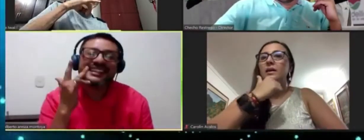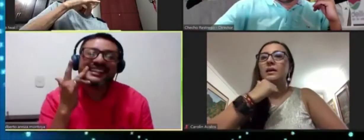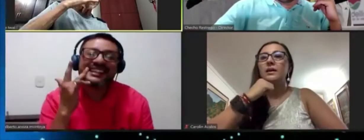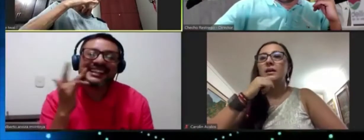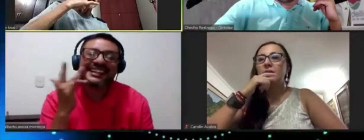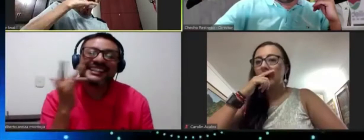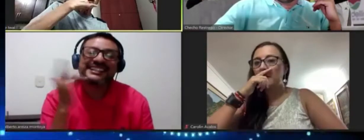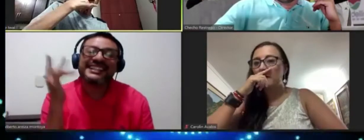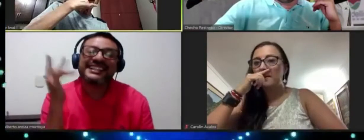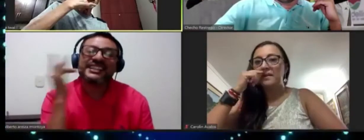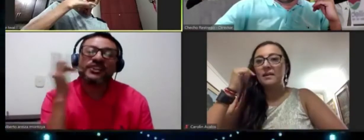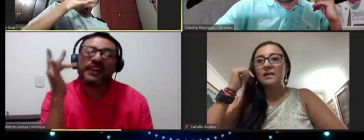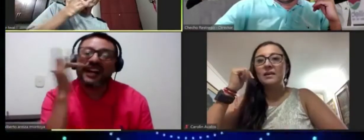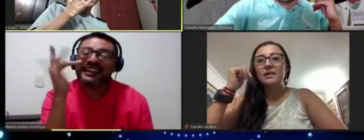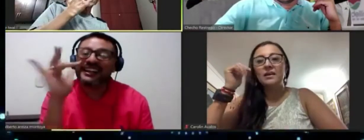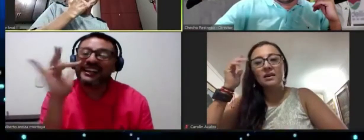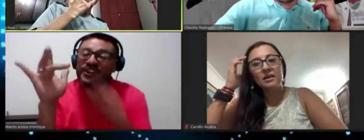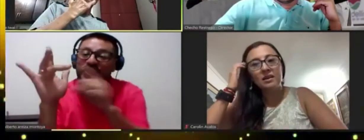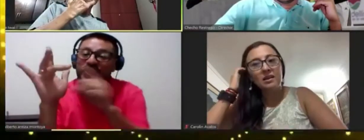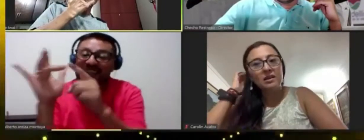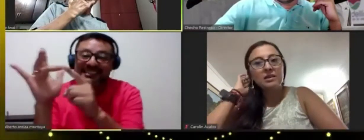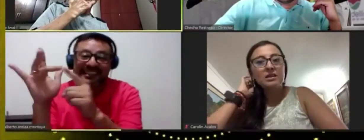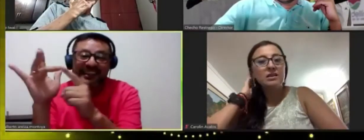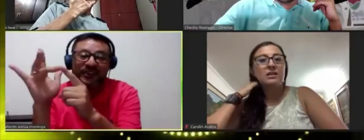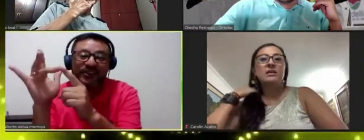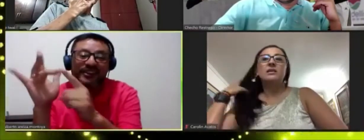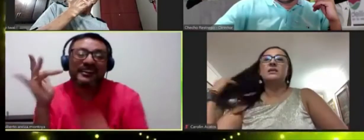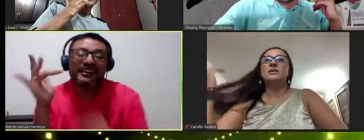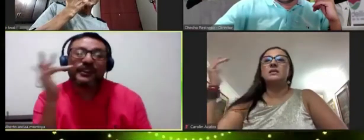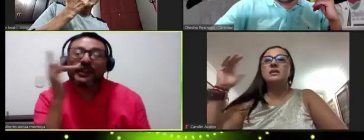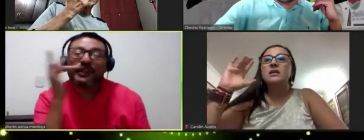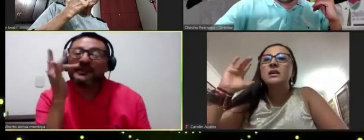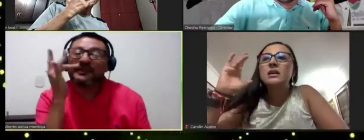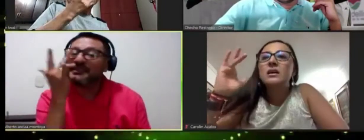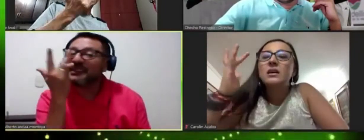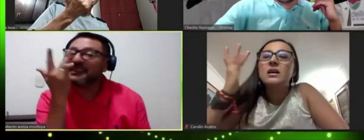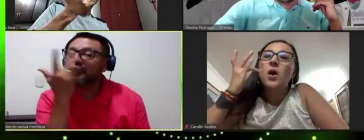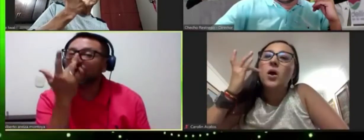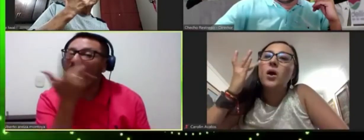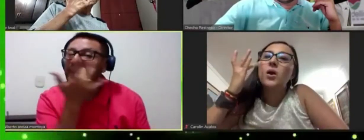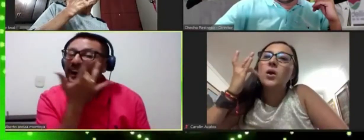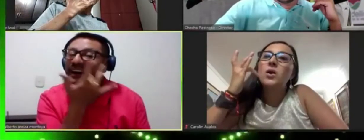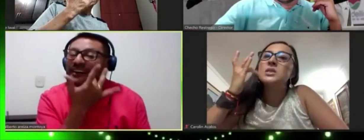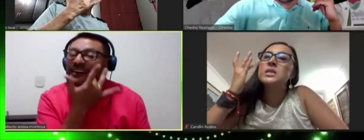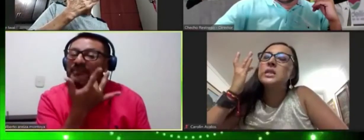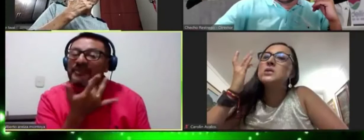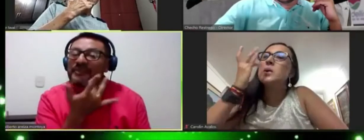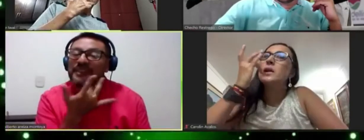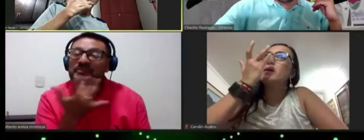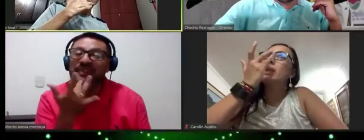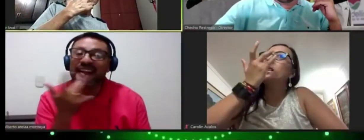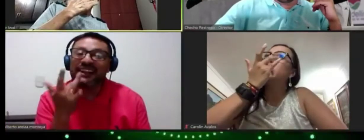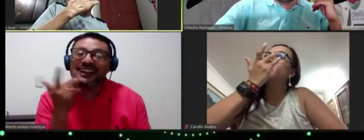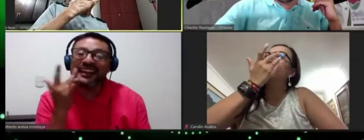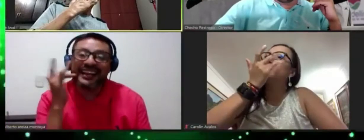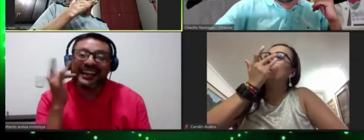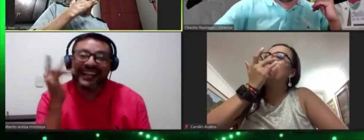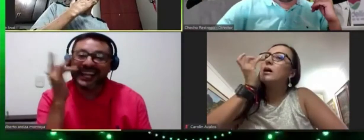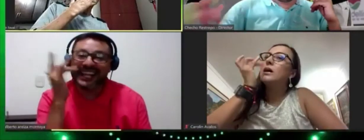¿Así? Sí, tocar. Con este dedo se toca. Estuviera